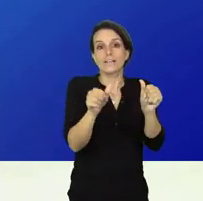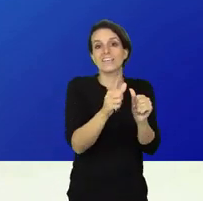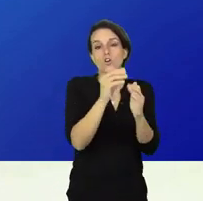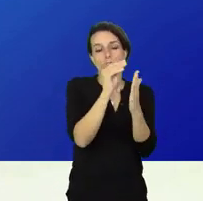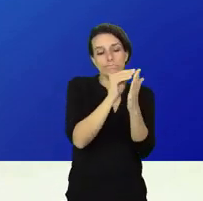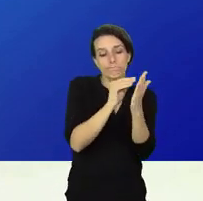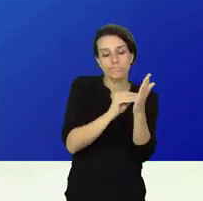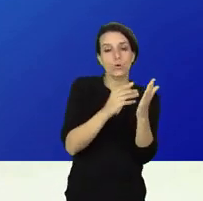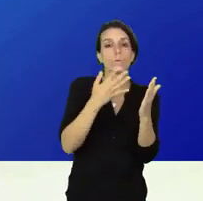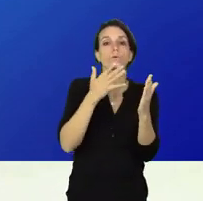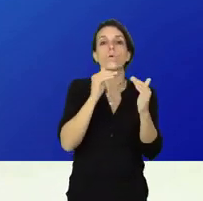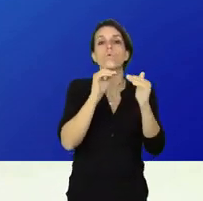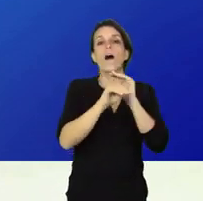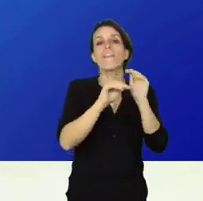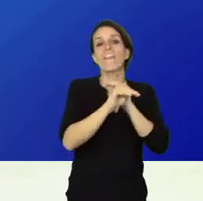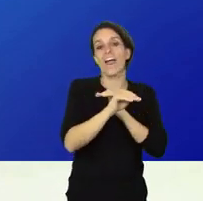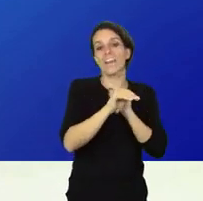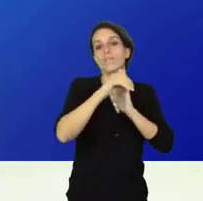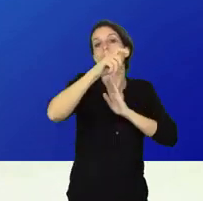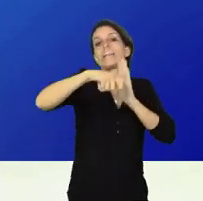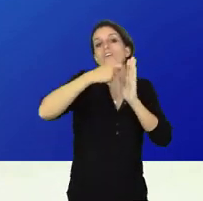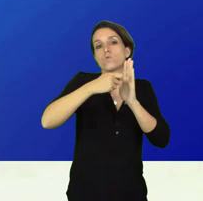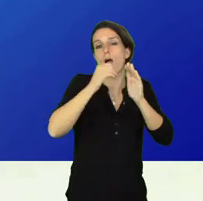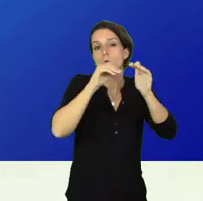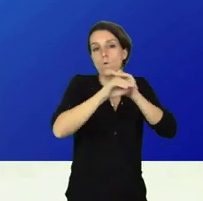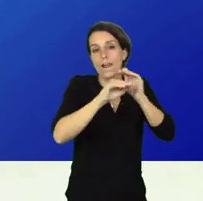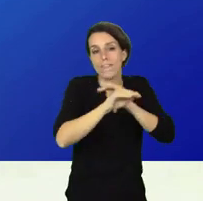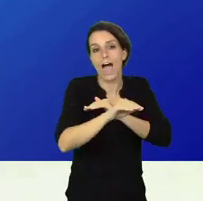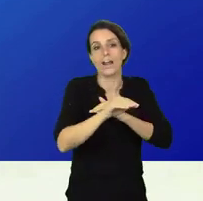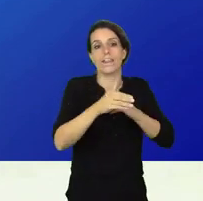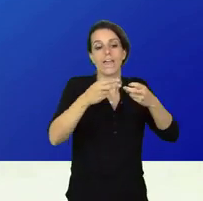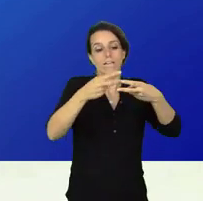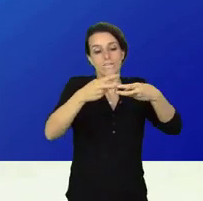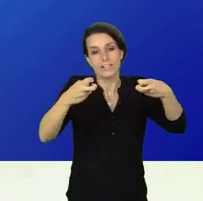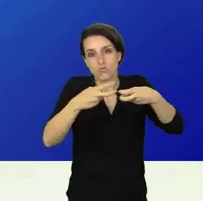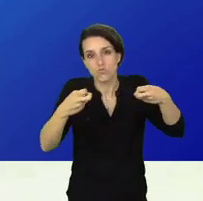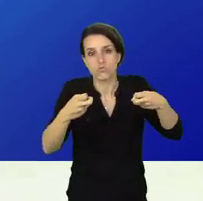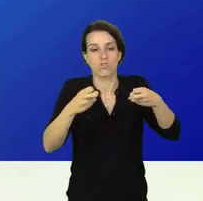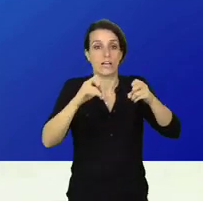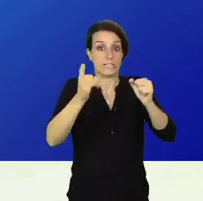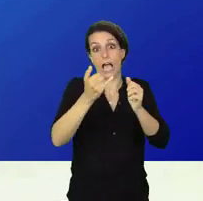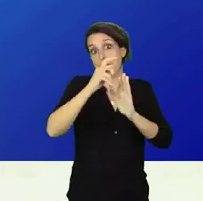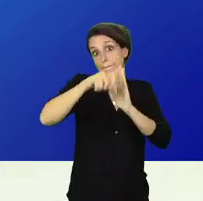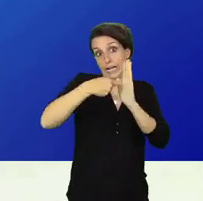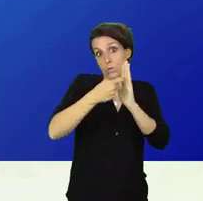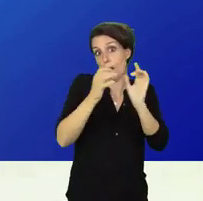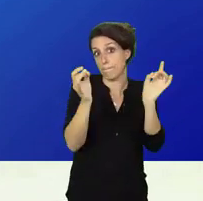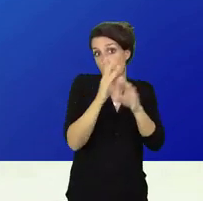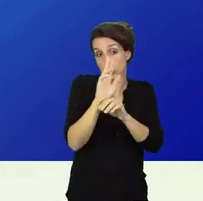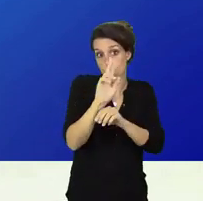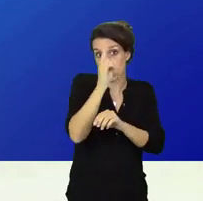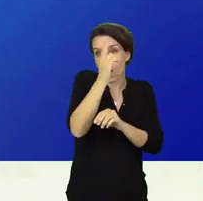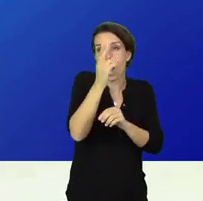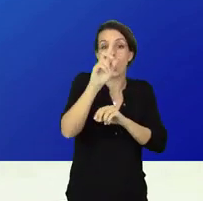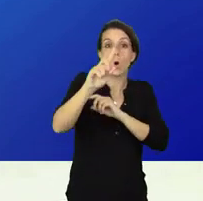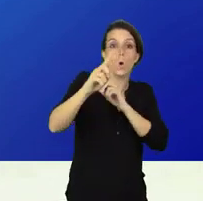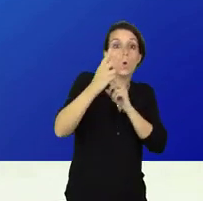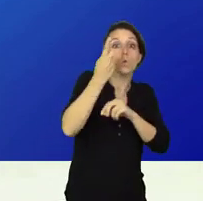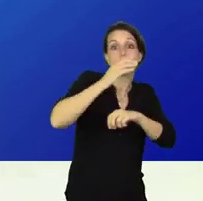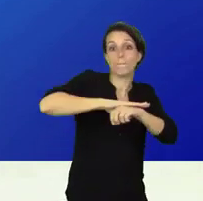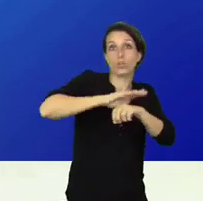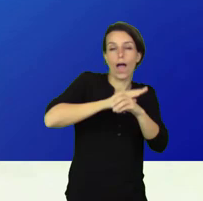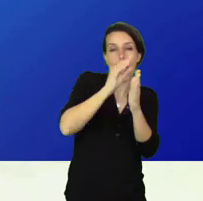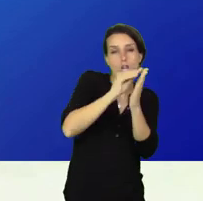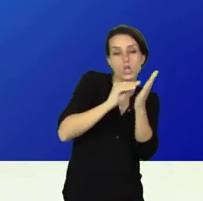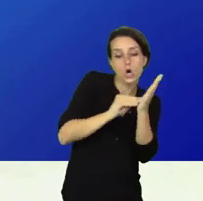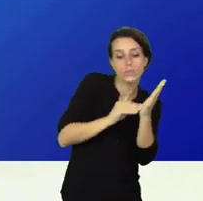elaborando una base de datos de las audiodescripciones que se han hecho de películas nacionales como insumo para la investigación, que